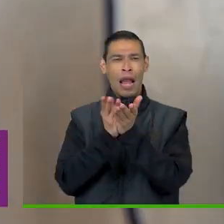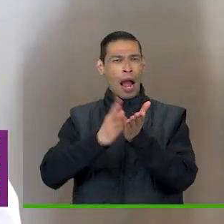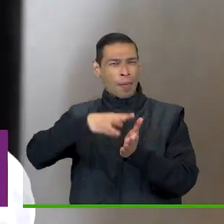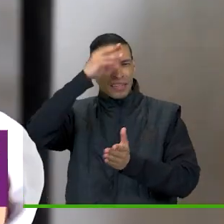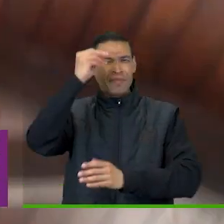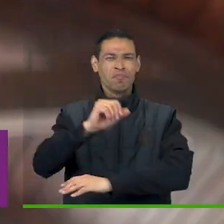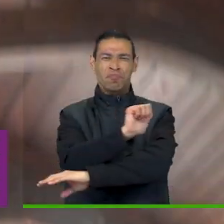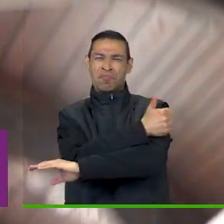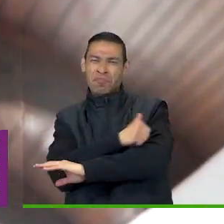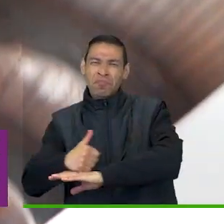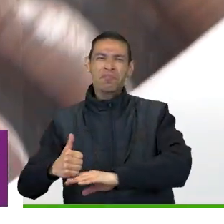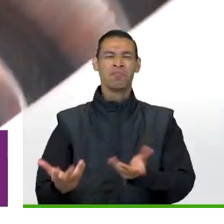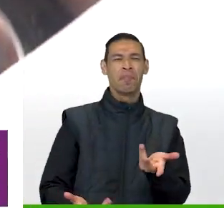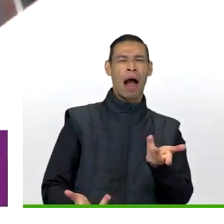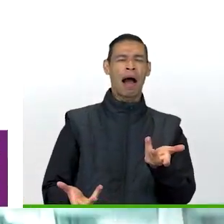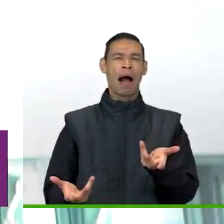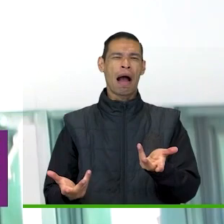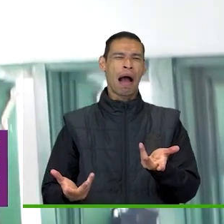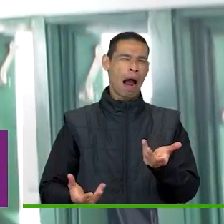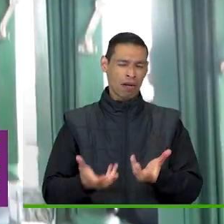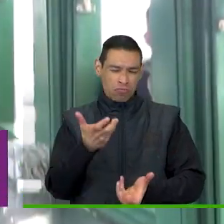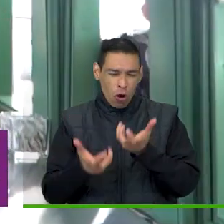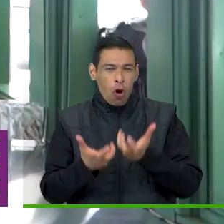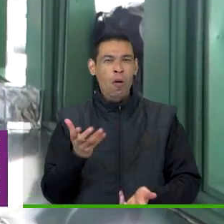práctica real al servicio a la comunidad.